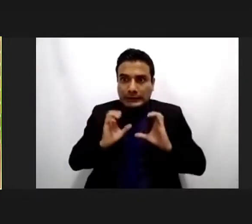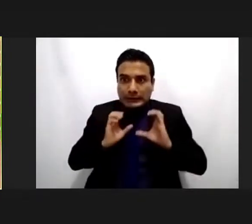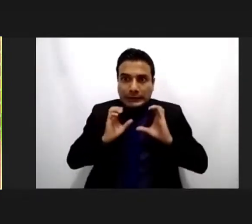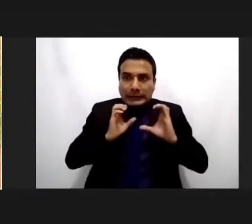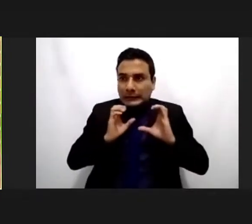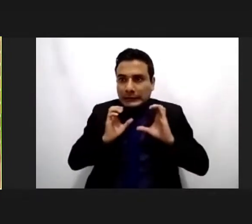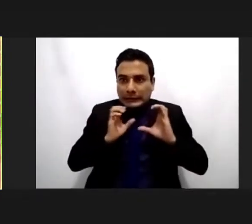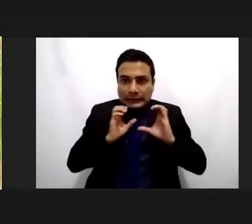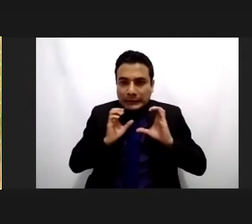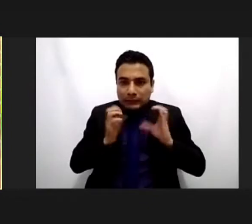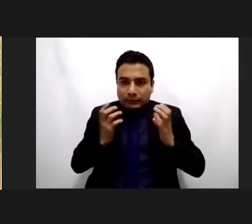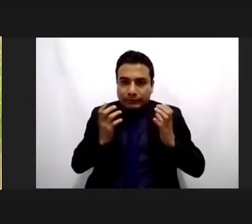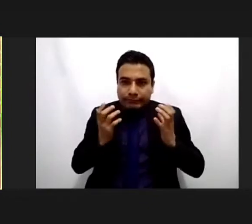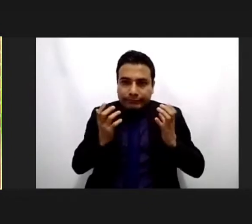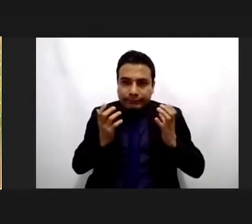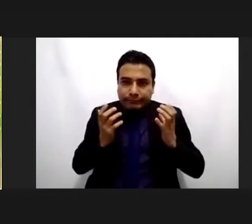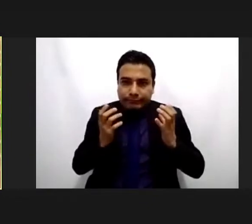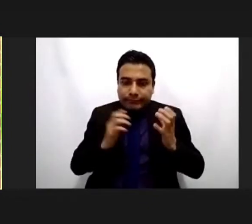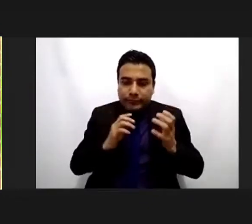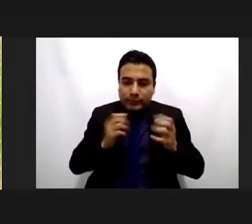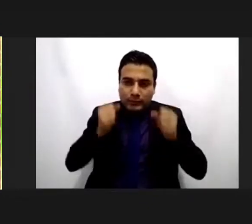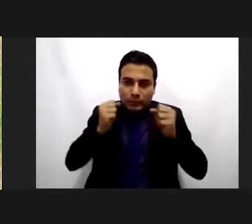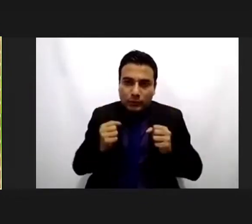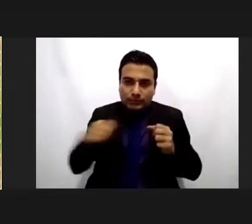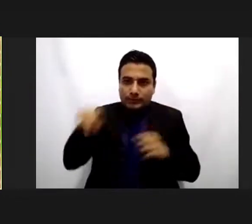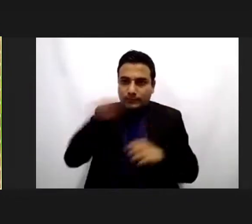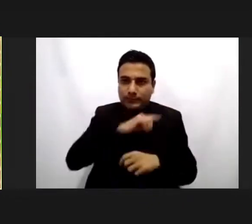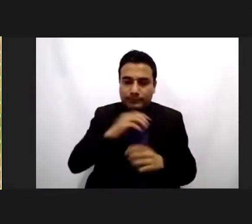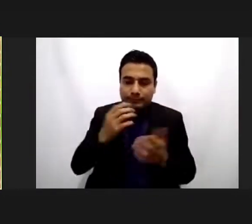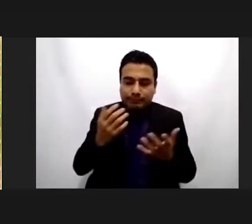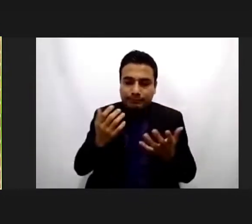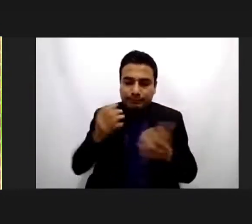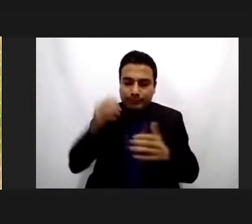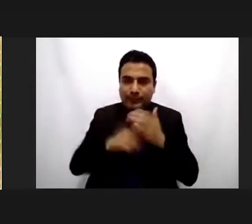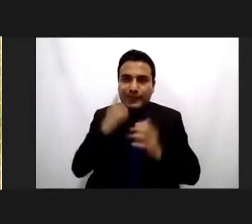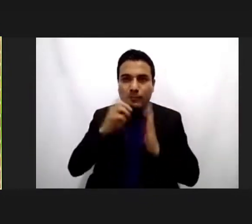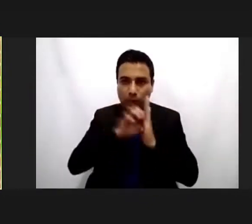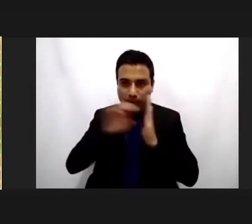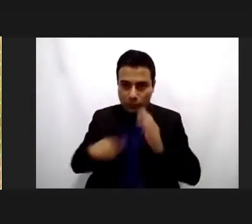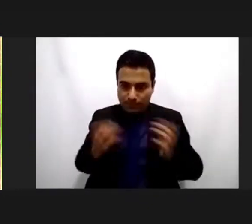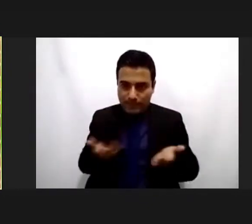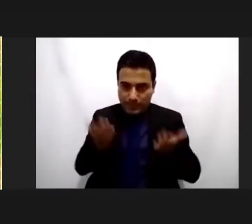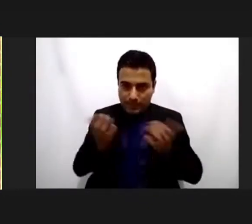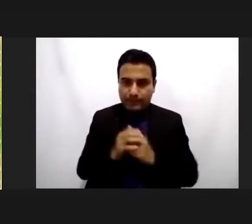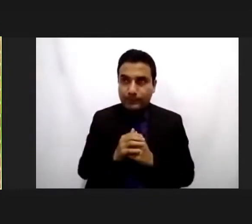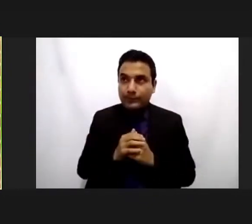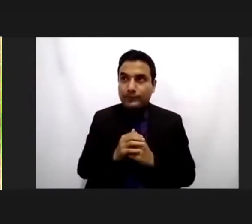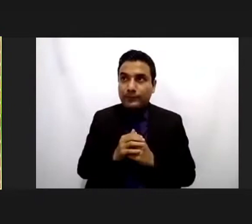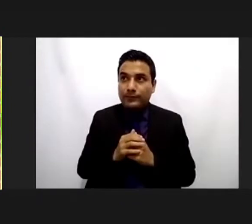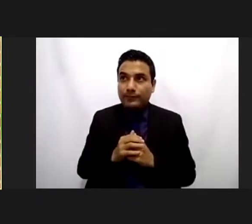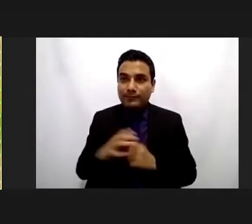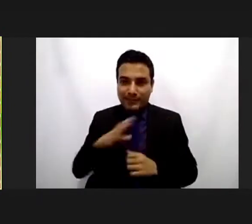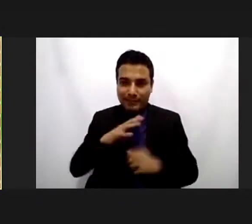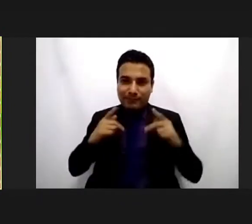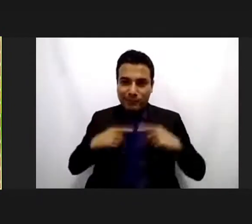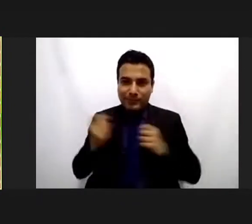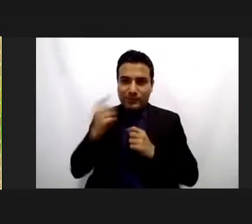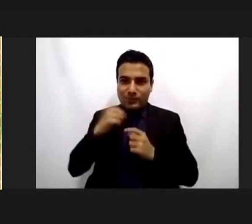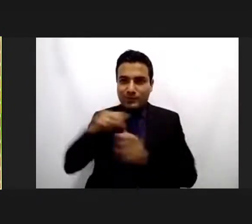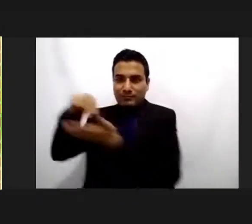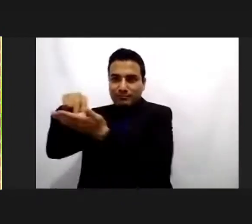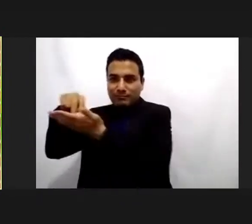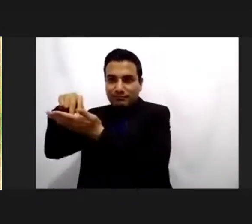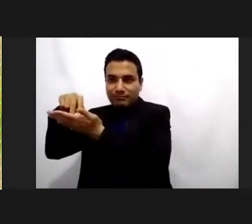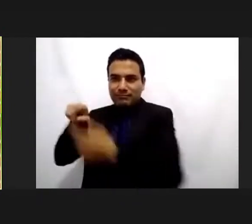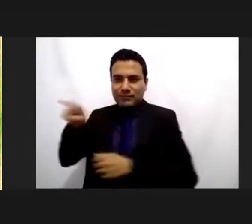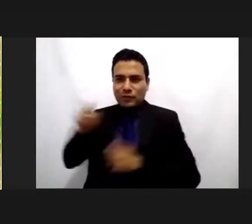entender. Bailar, los que no bailan nunca van a una fiesta y uno ve que no bailan nunca porque están críticos. ¿Quién